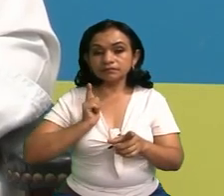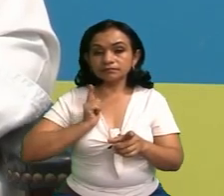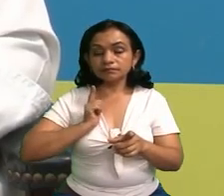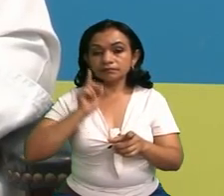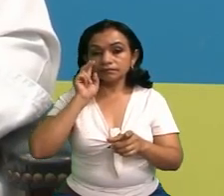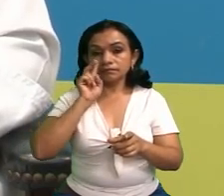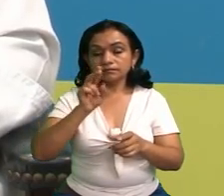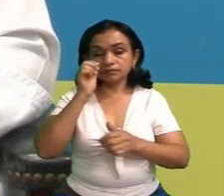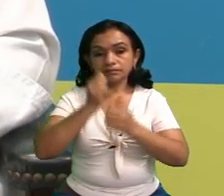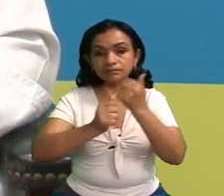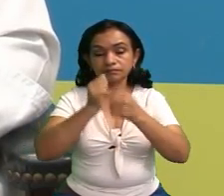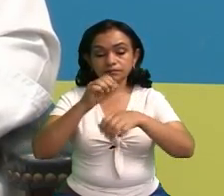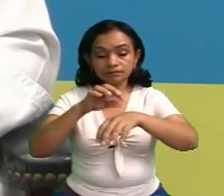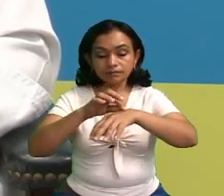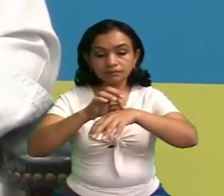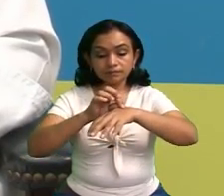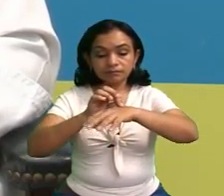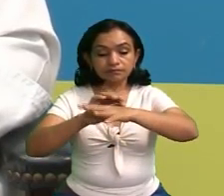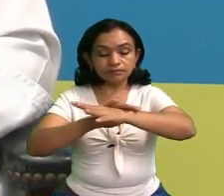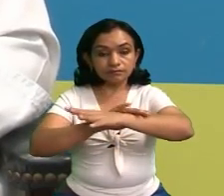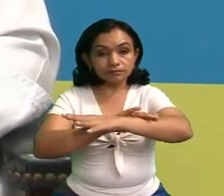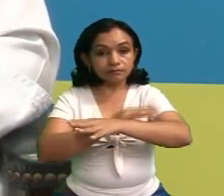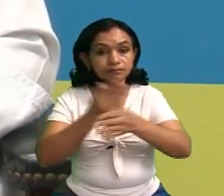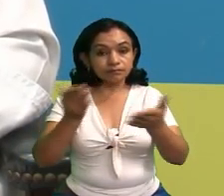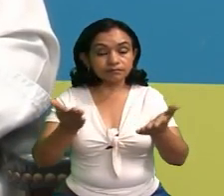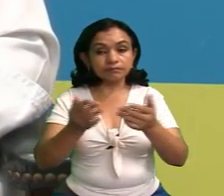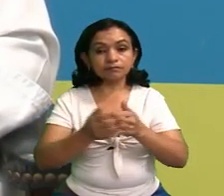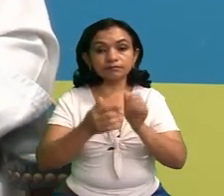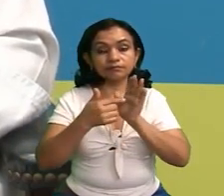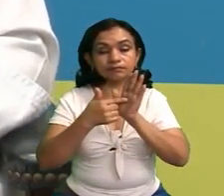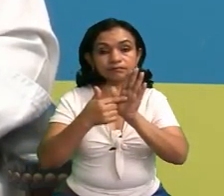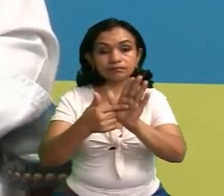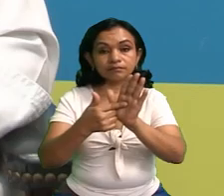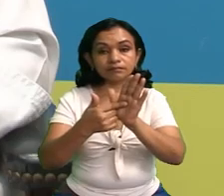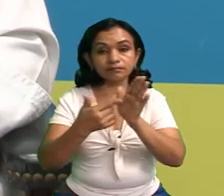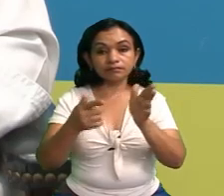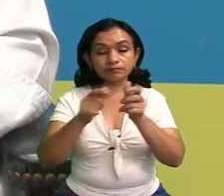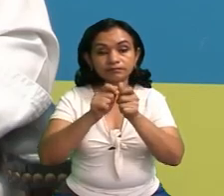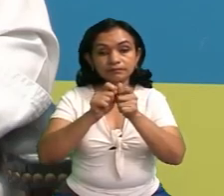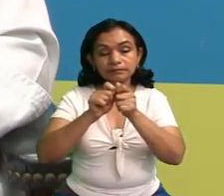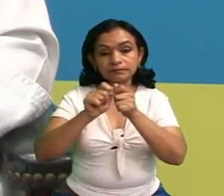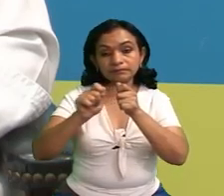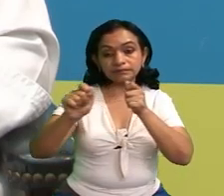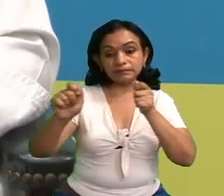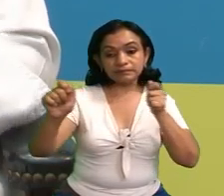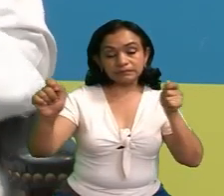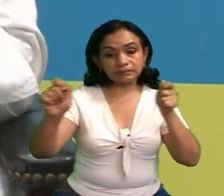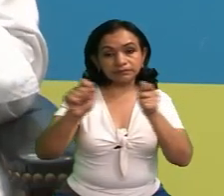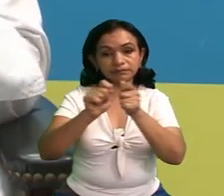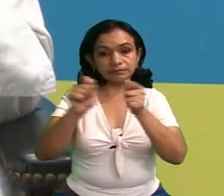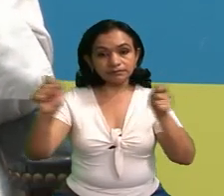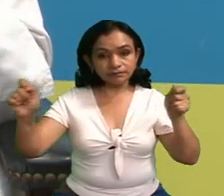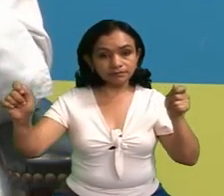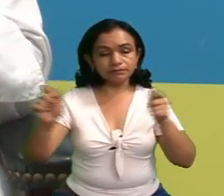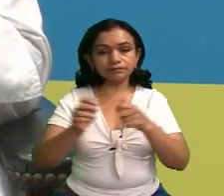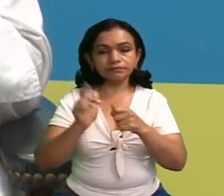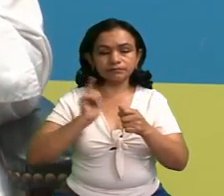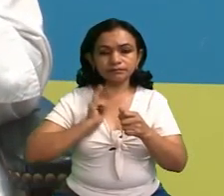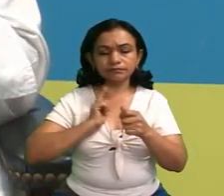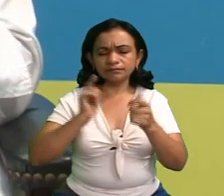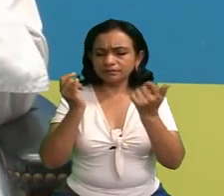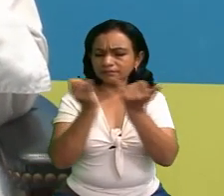afectación a nivel del tejido conjuntivo, ¿verdad? Entonces, poníamos el ejemplo del elástico. Las estrías tienen la función